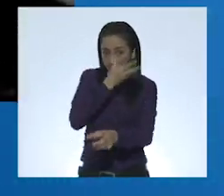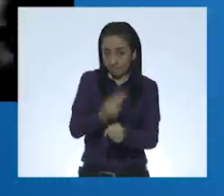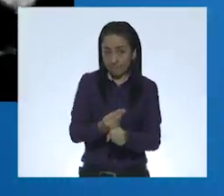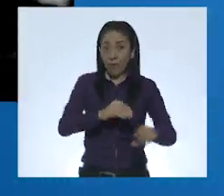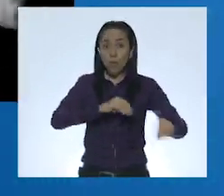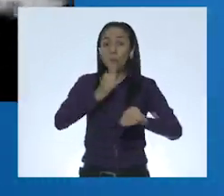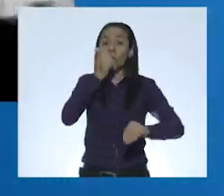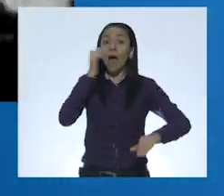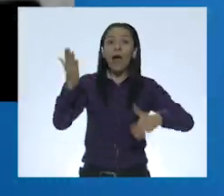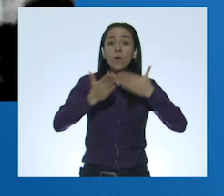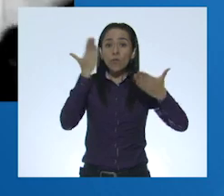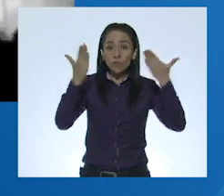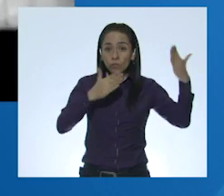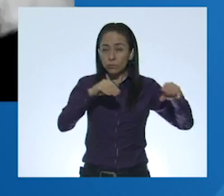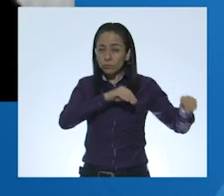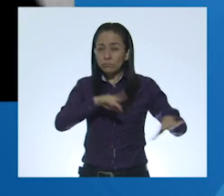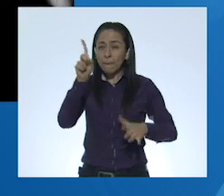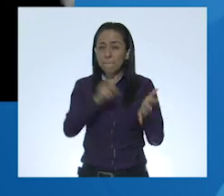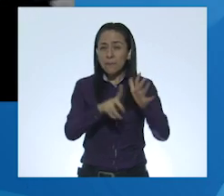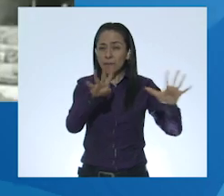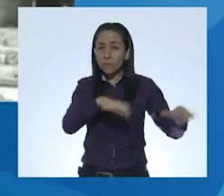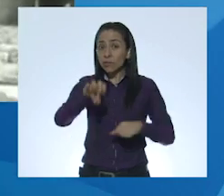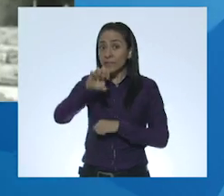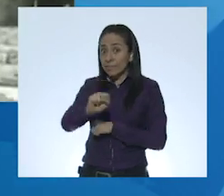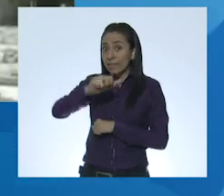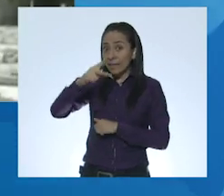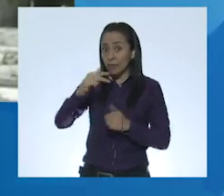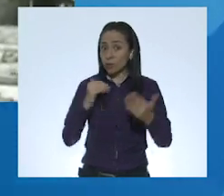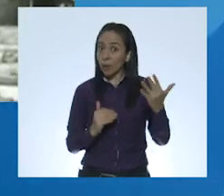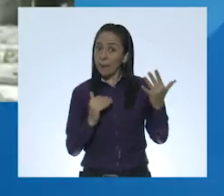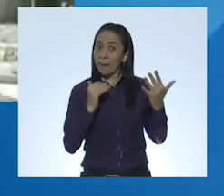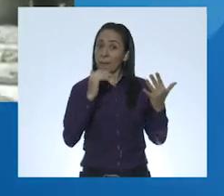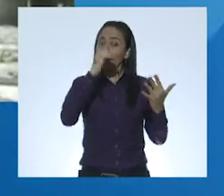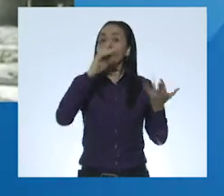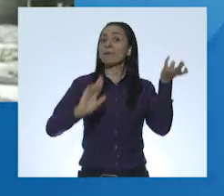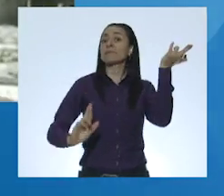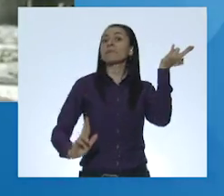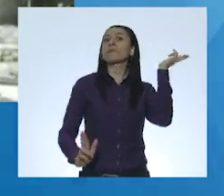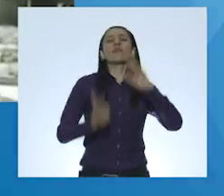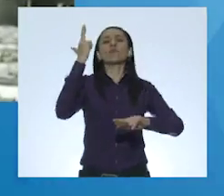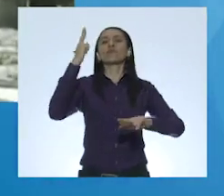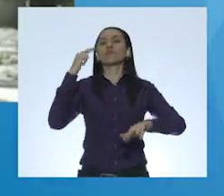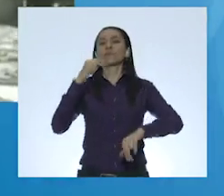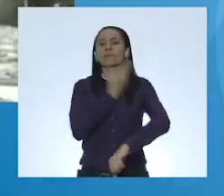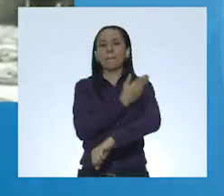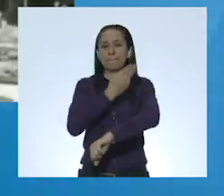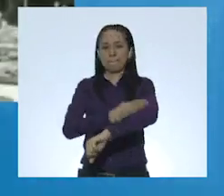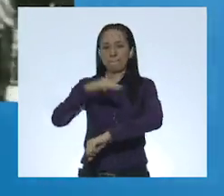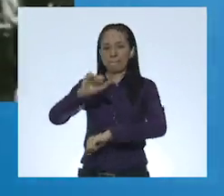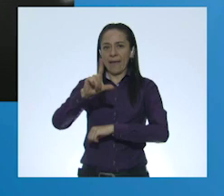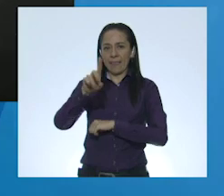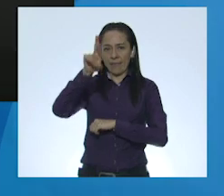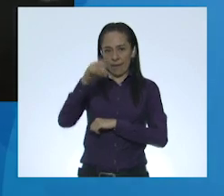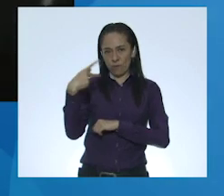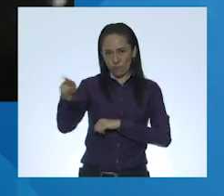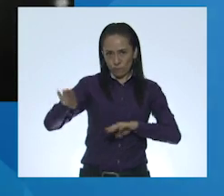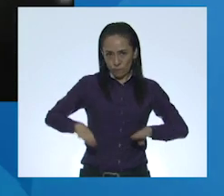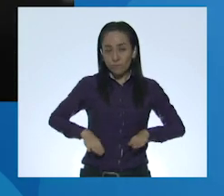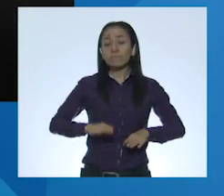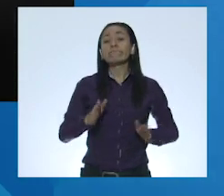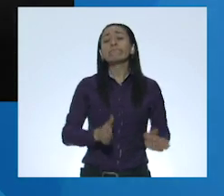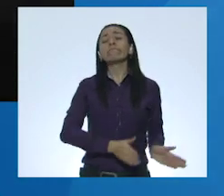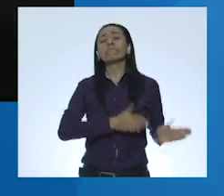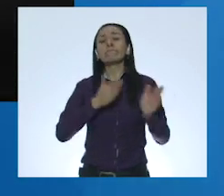estudiantil de 1968. La revolución maderista. Y la